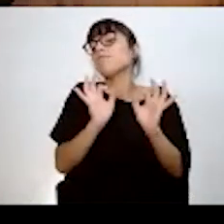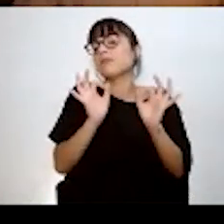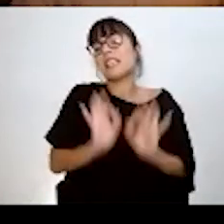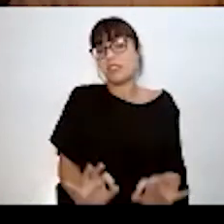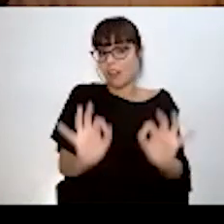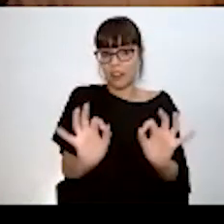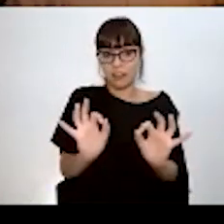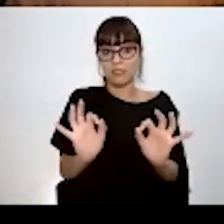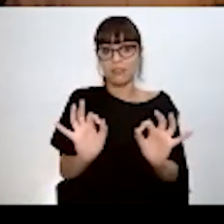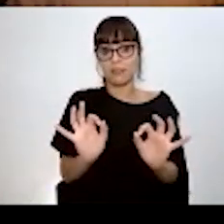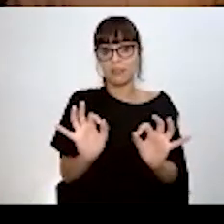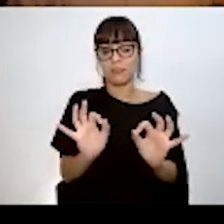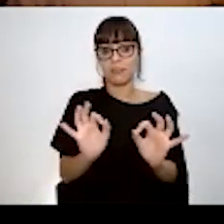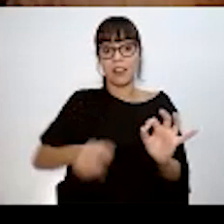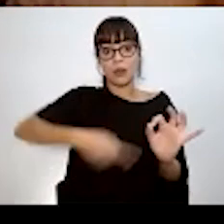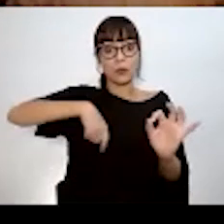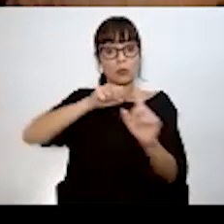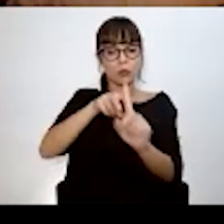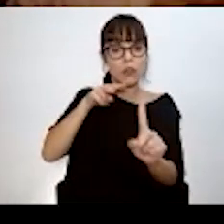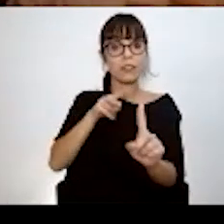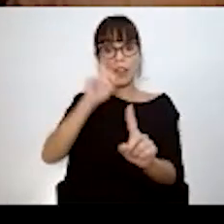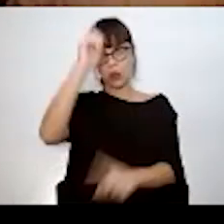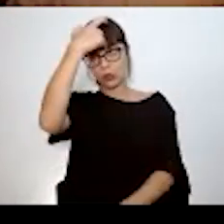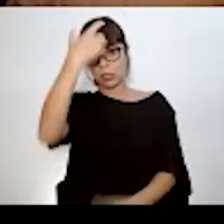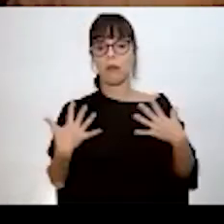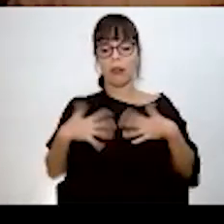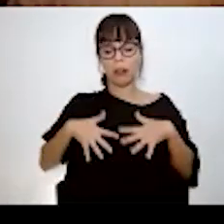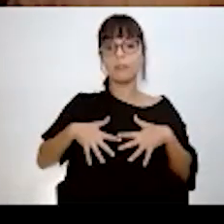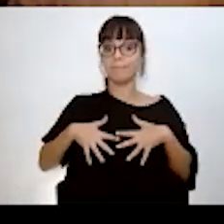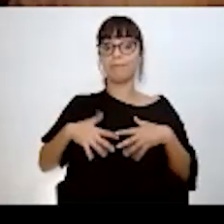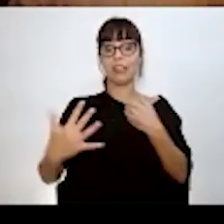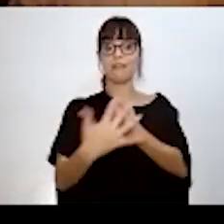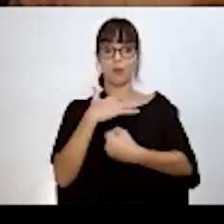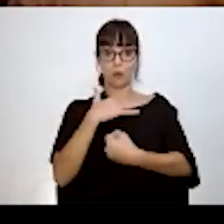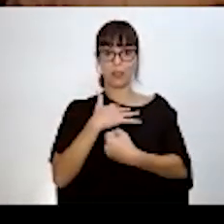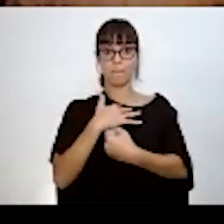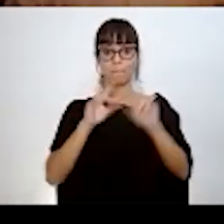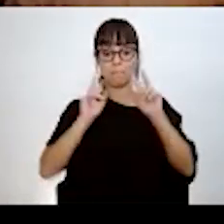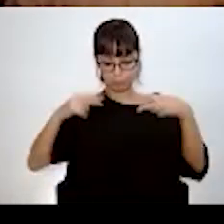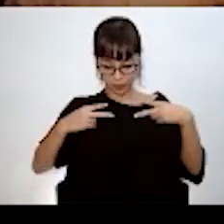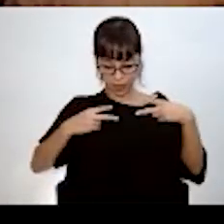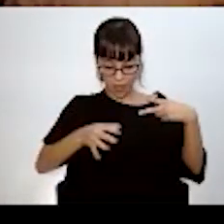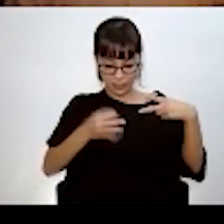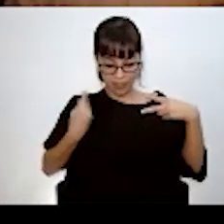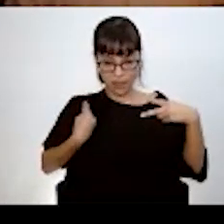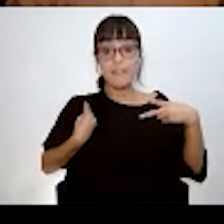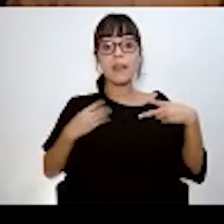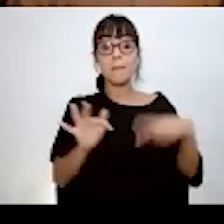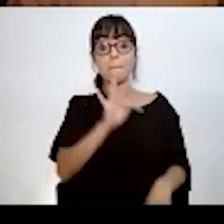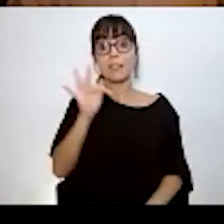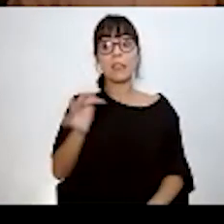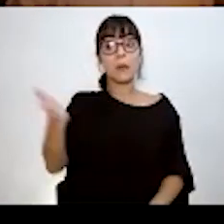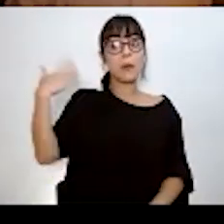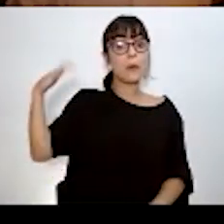decía, nuestra forma de ver el mundo, nuestra forma de vernos a nosotros mismos como isleños, pero también como la forma de ver a los